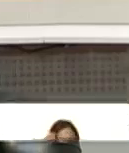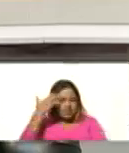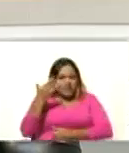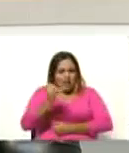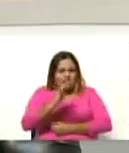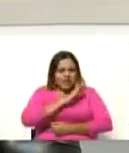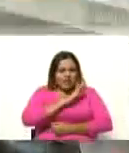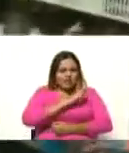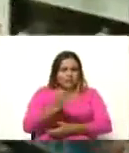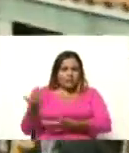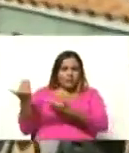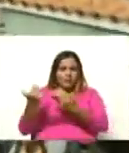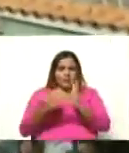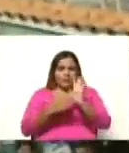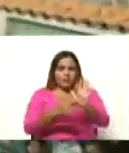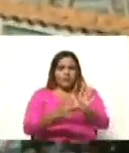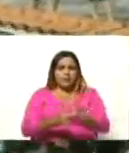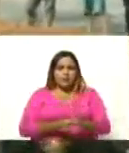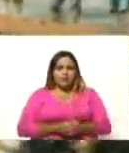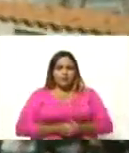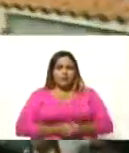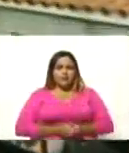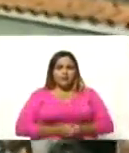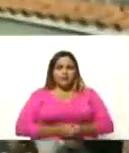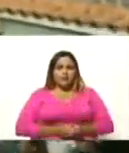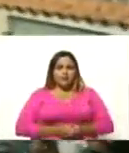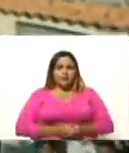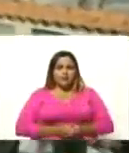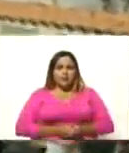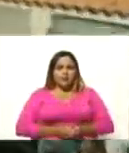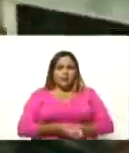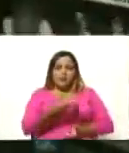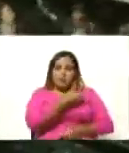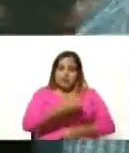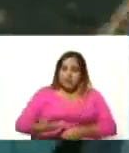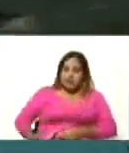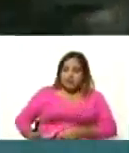lo tienen... vamos a colocarlo. El presidente